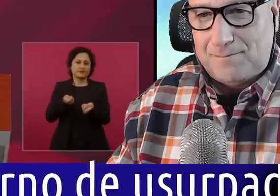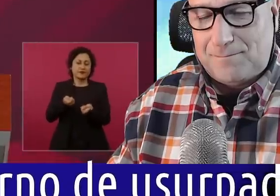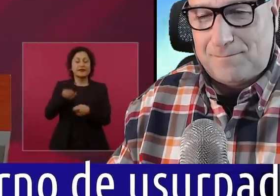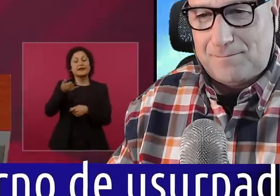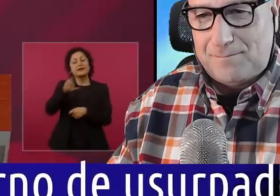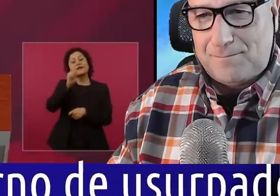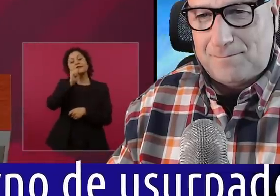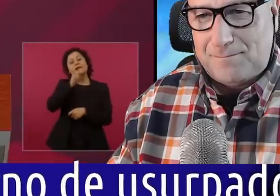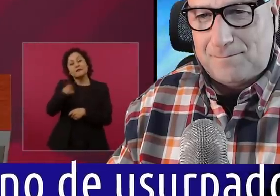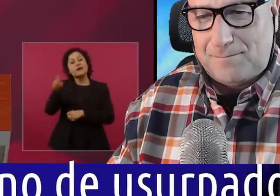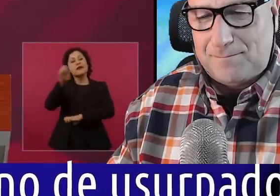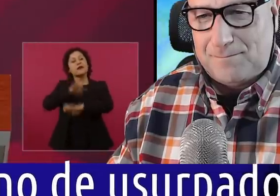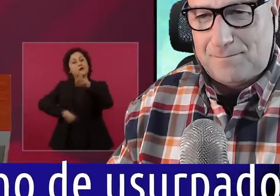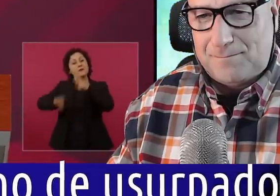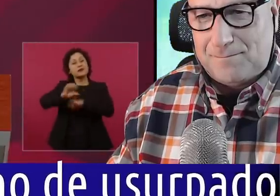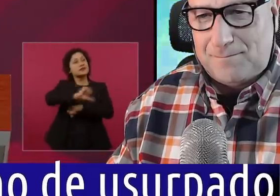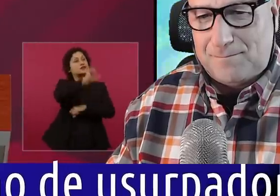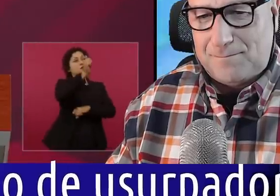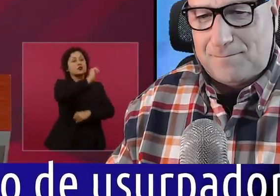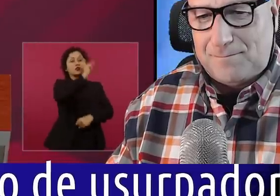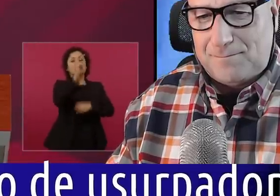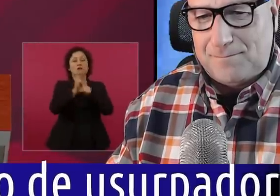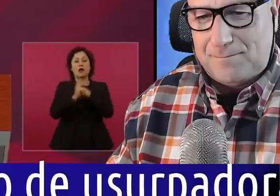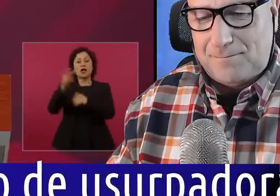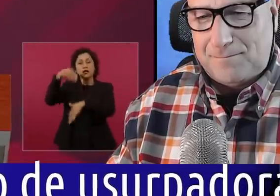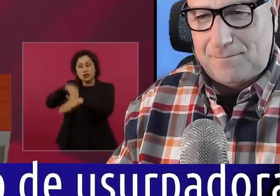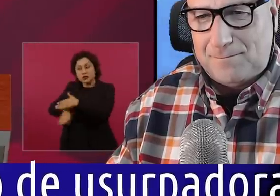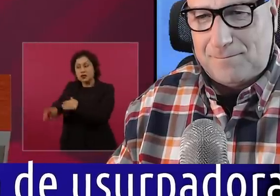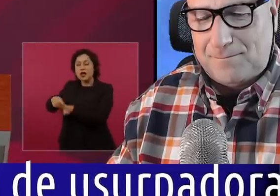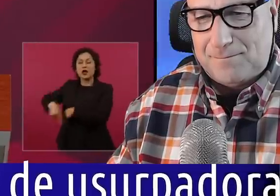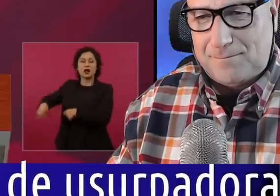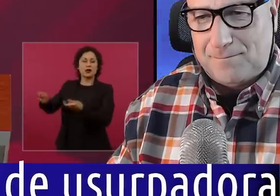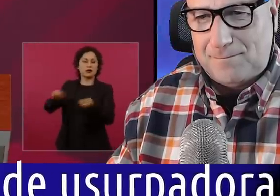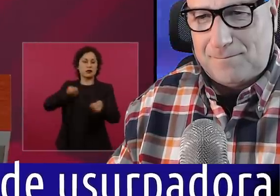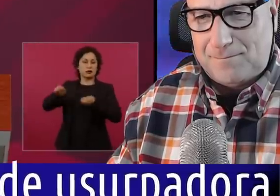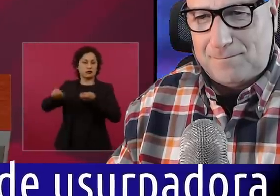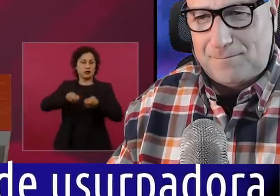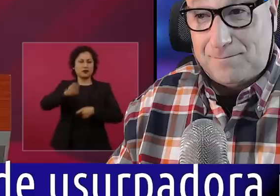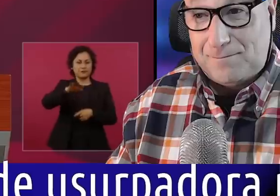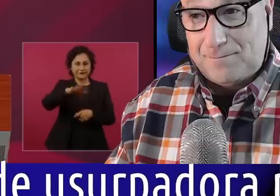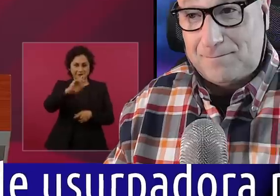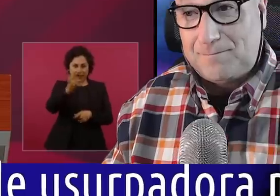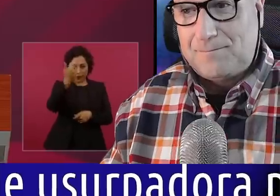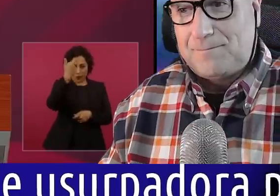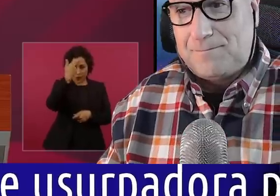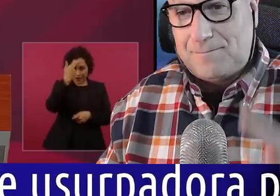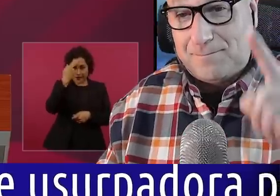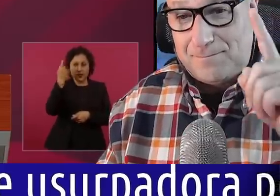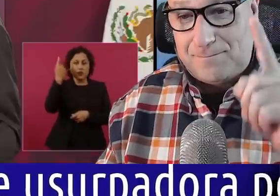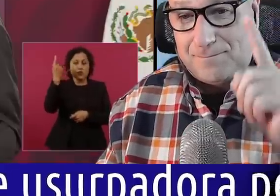extranjeras. Acuérdense ustedes de que una empresa española,